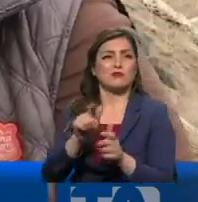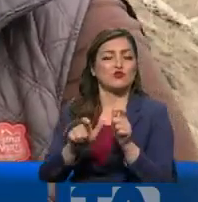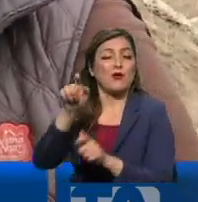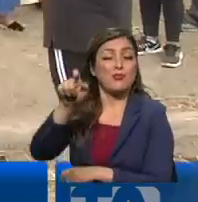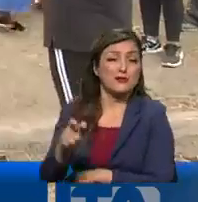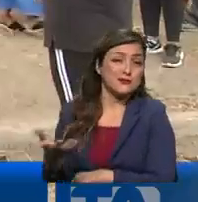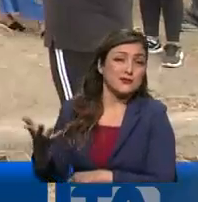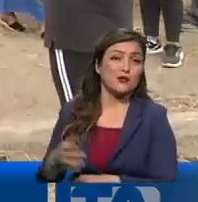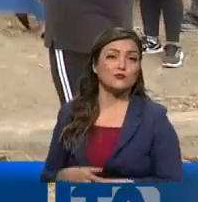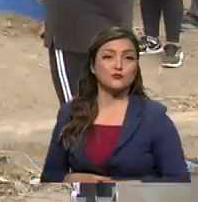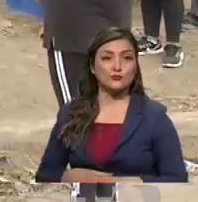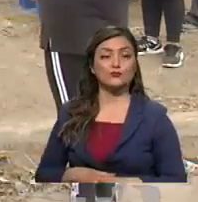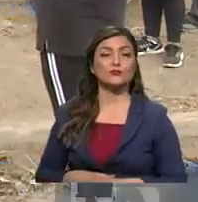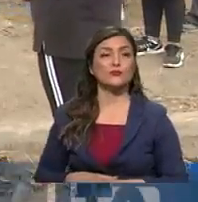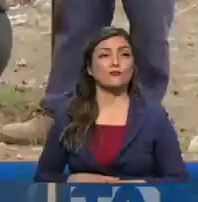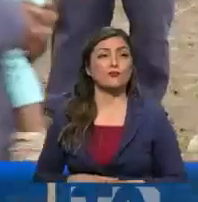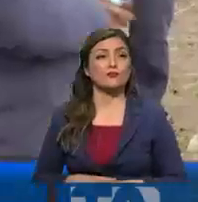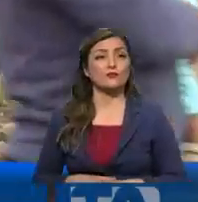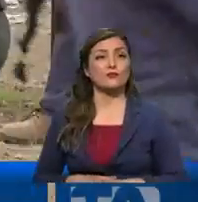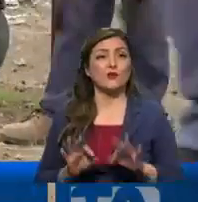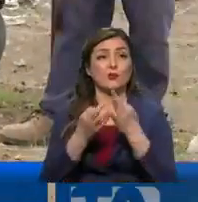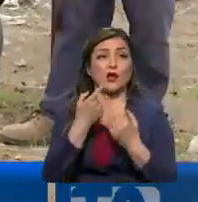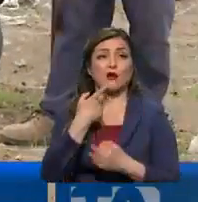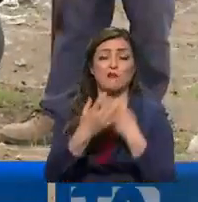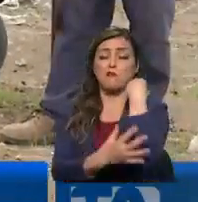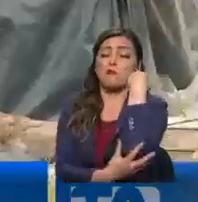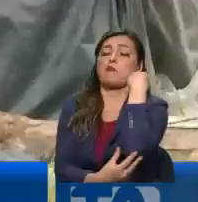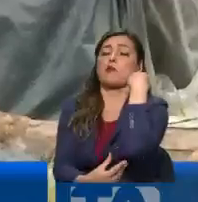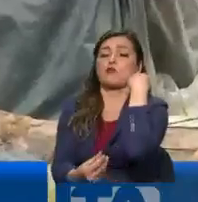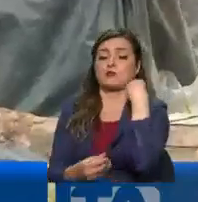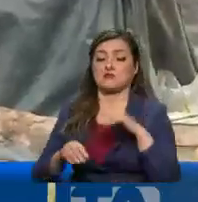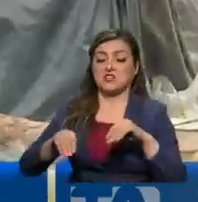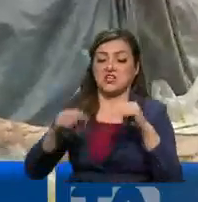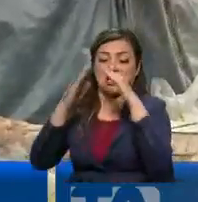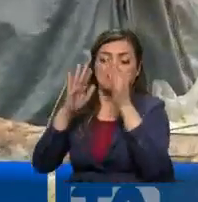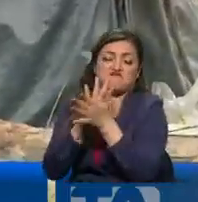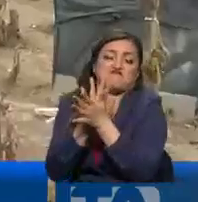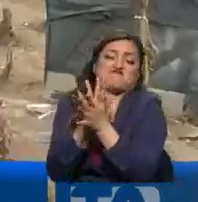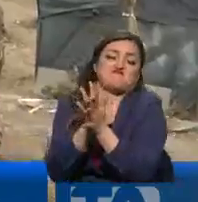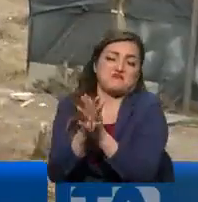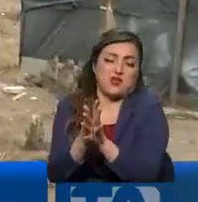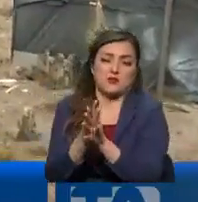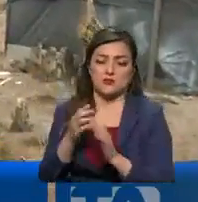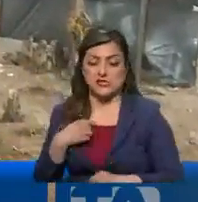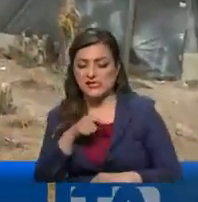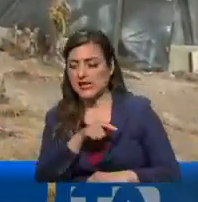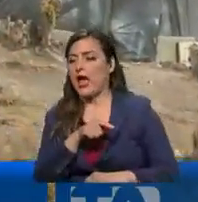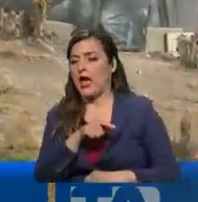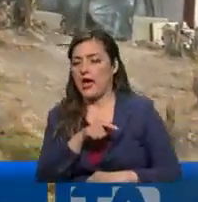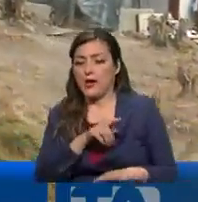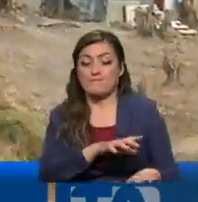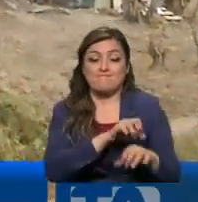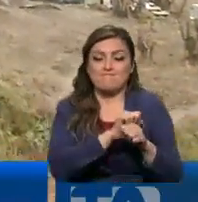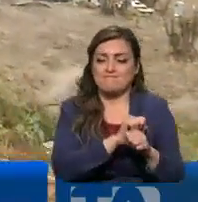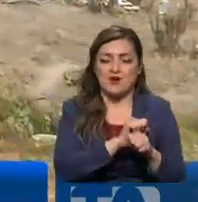sí necesita? Según estas familias, son de escasos recursos económicos, no tienen dónde vivir y se ubicaron en este terreno que permaneció